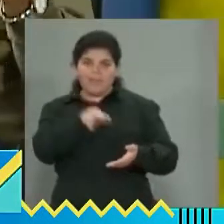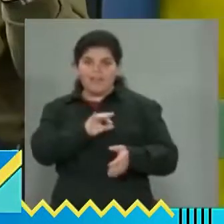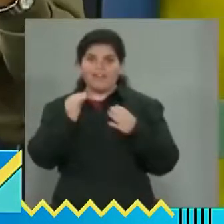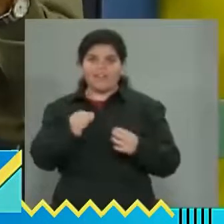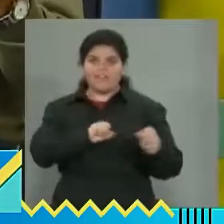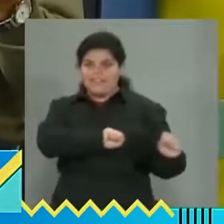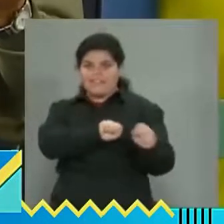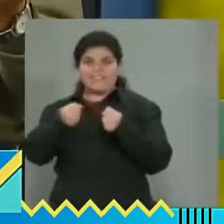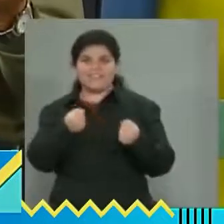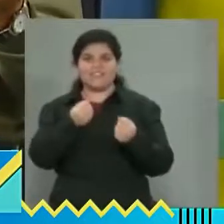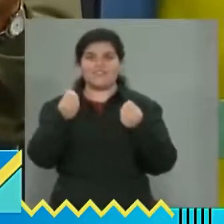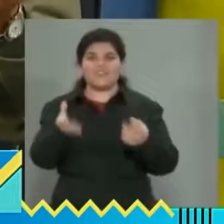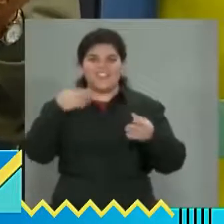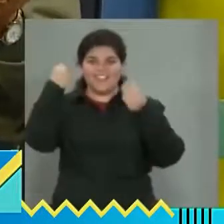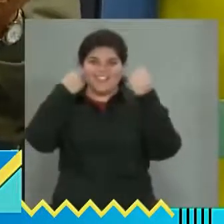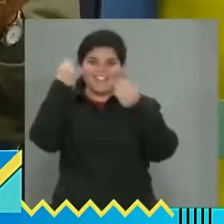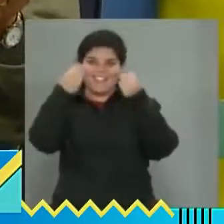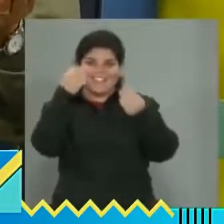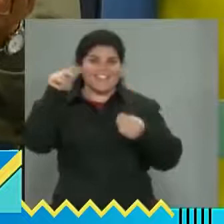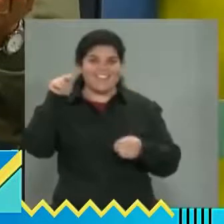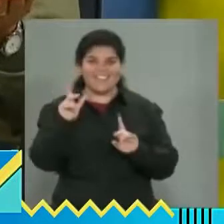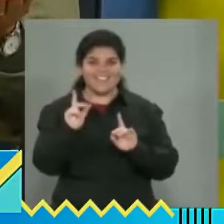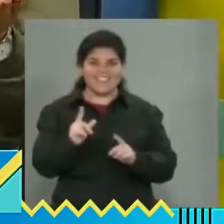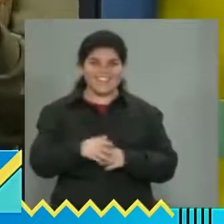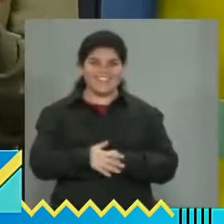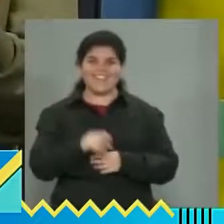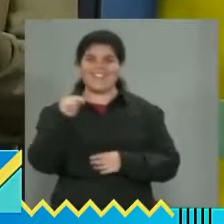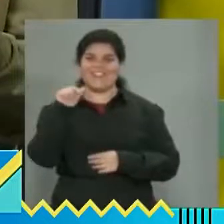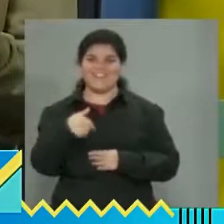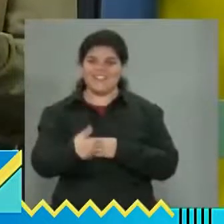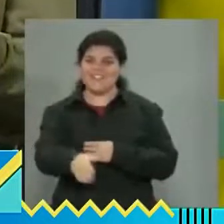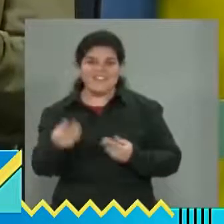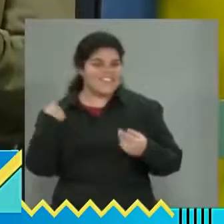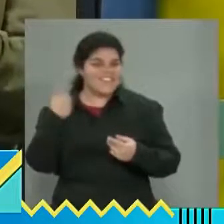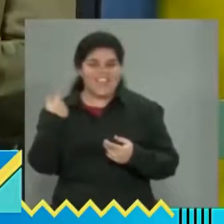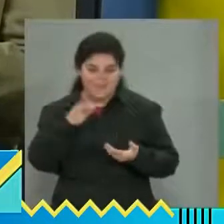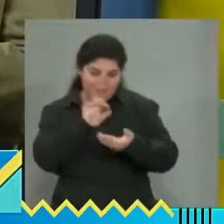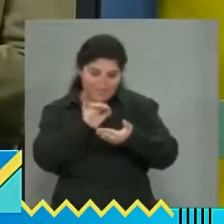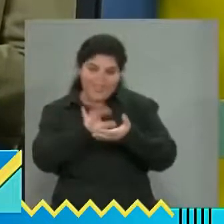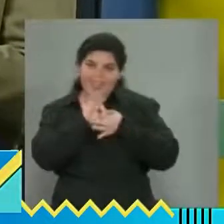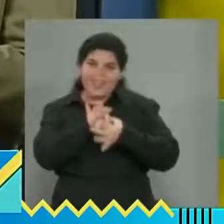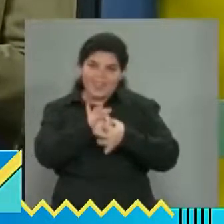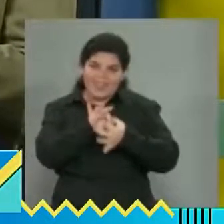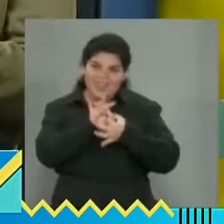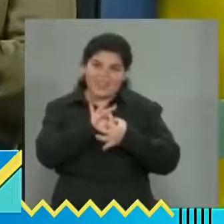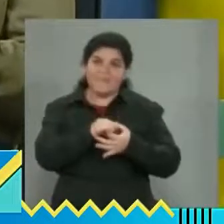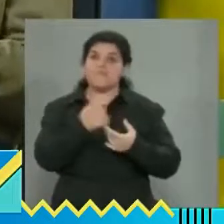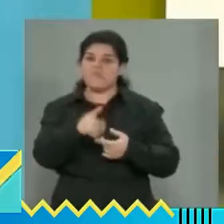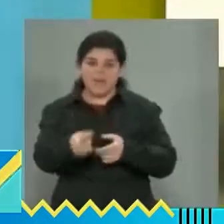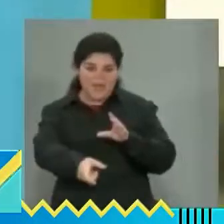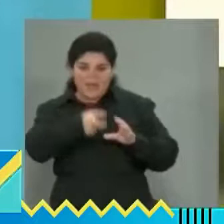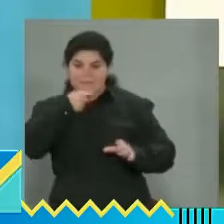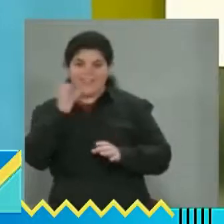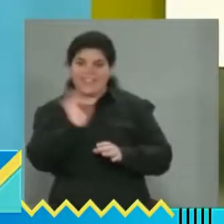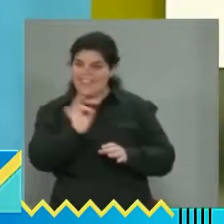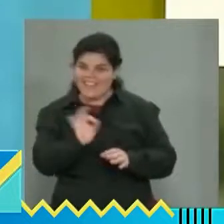provoca. ¿Por qué? Porque la ilusión que tuvimos con el celular es que todo el tiempo estamos conectados. Pero si el otro no nos devuelve la contestación y nos clava